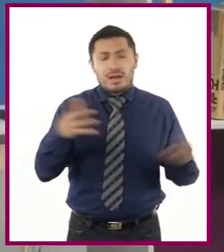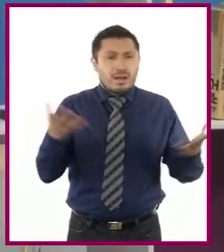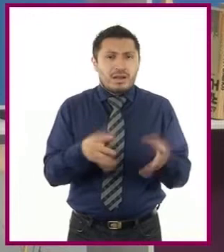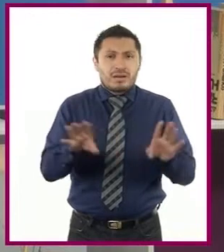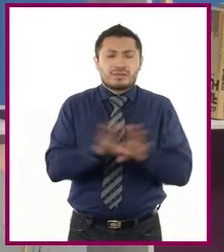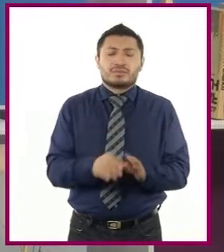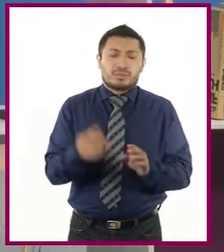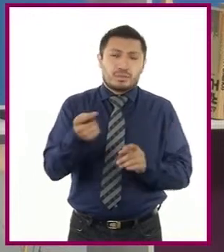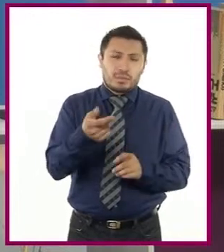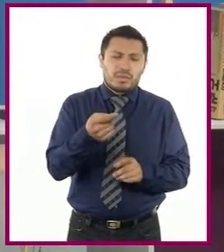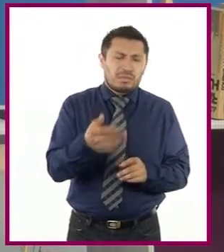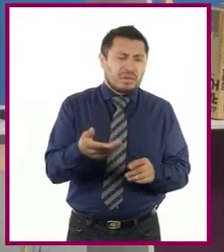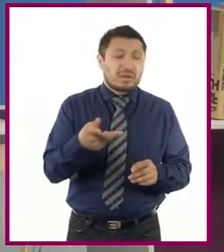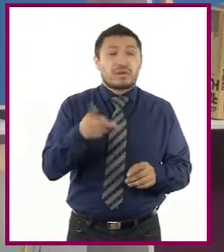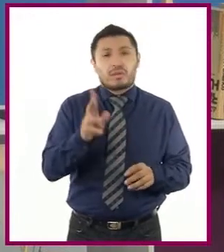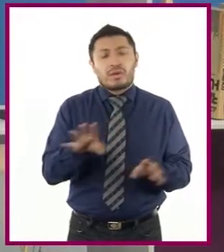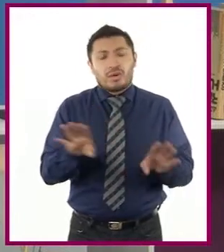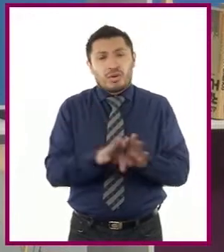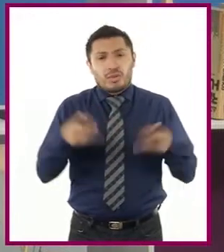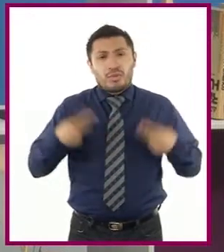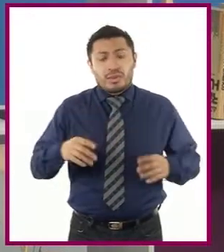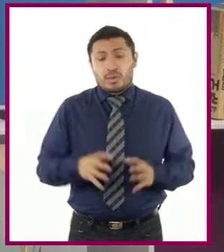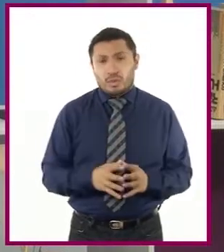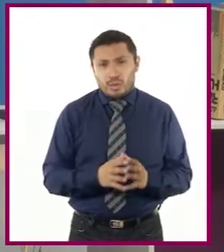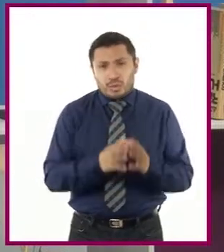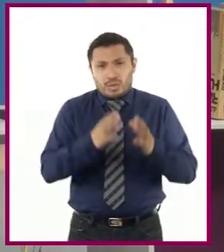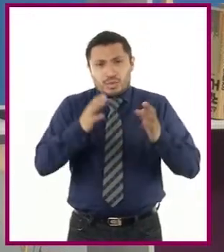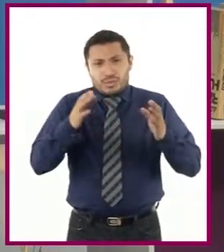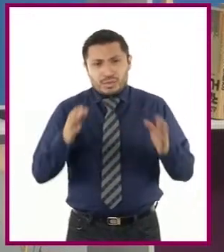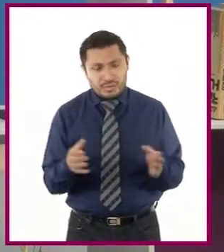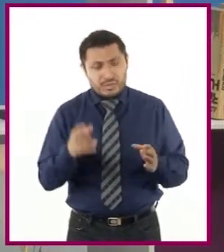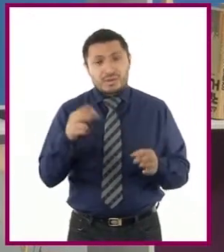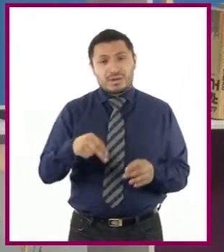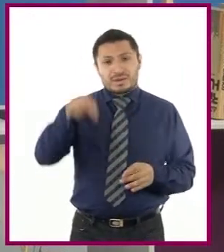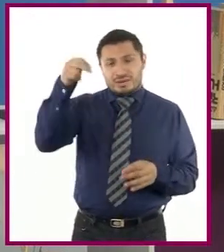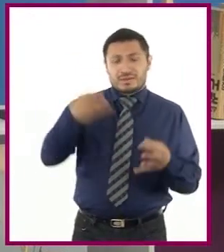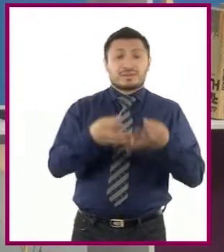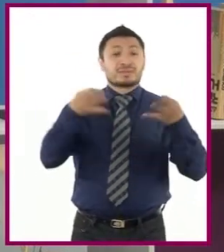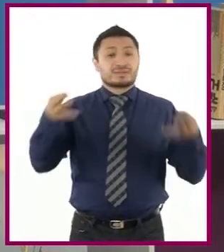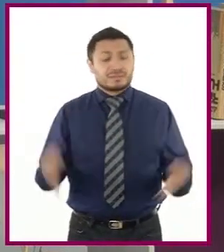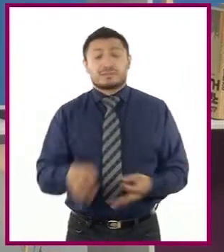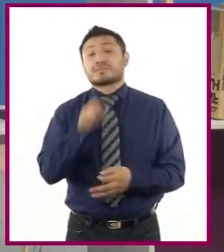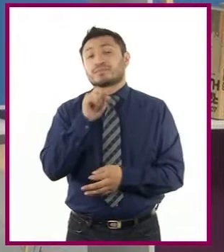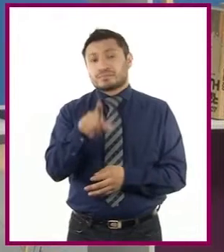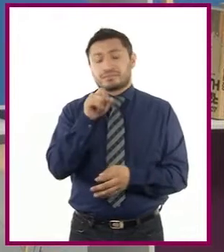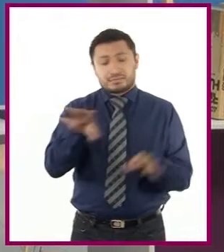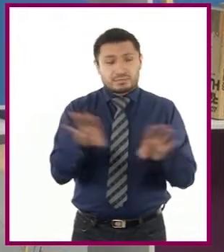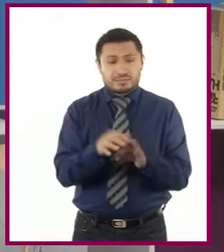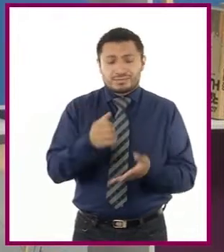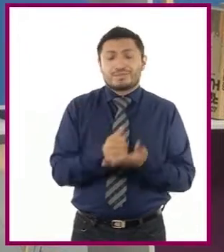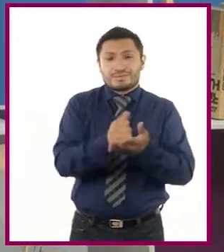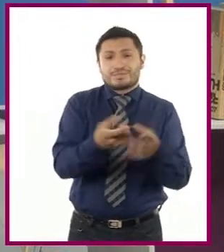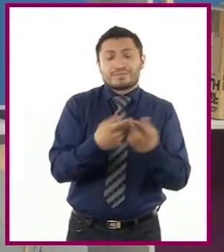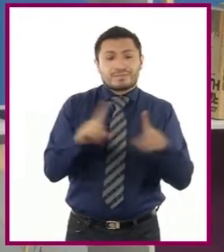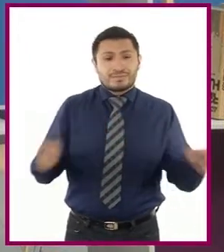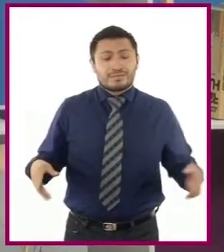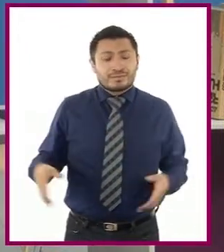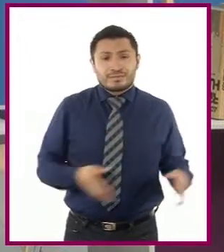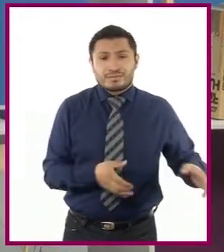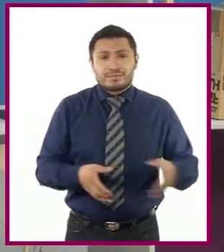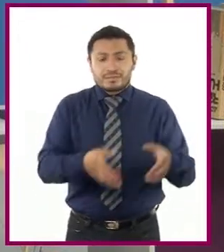baja cantidad, el crecimiento de la población en el norte del territorio. Además, permitió el desarrollo de caminos